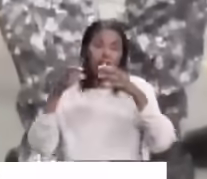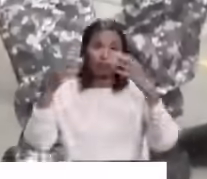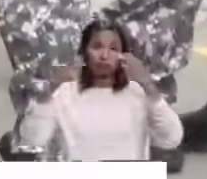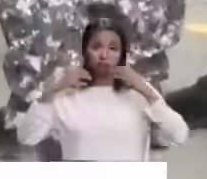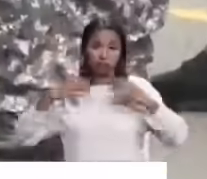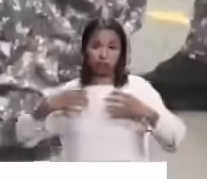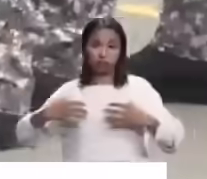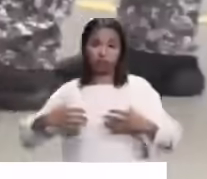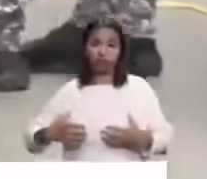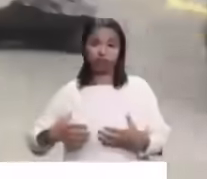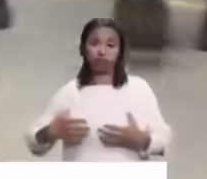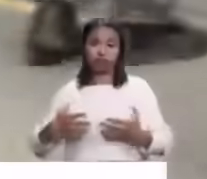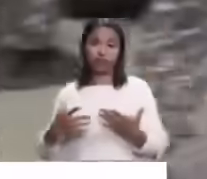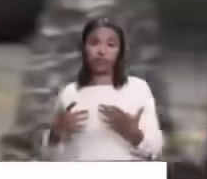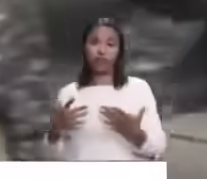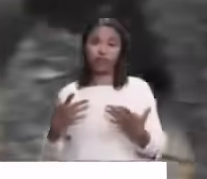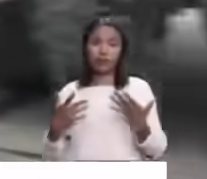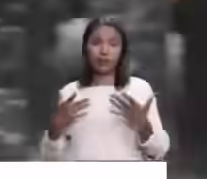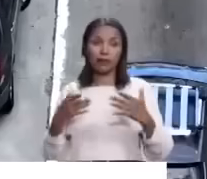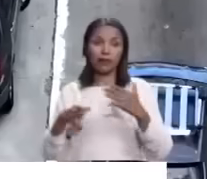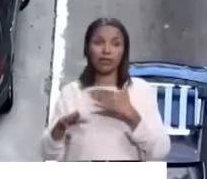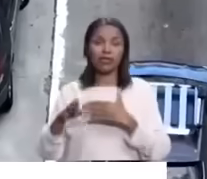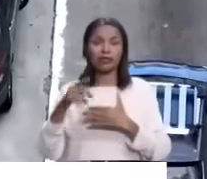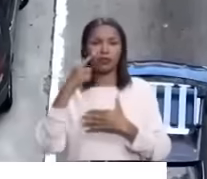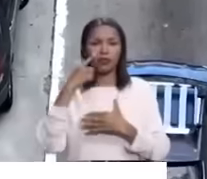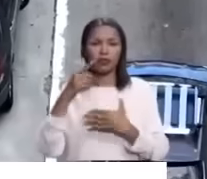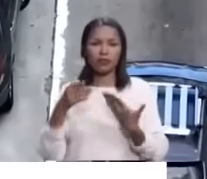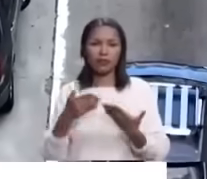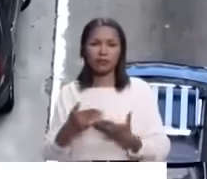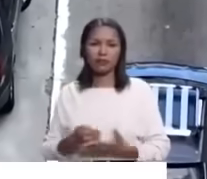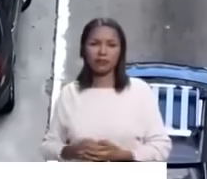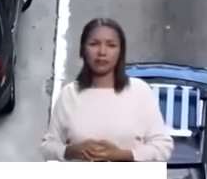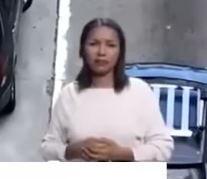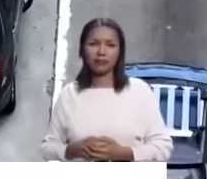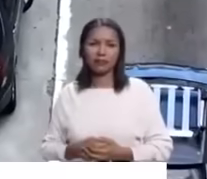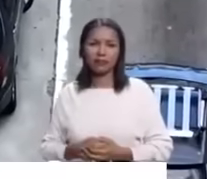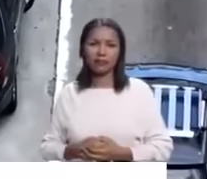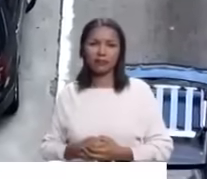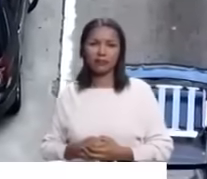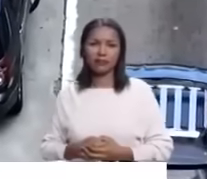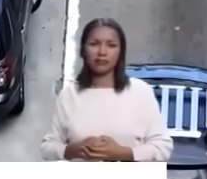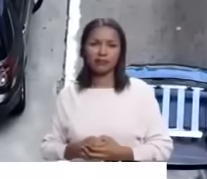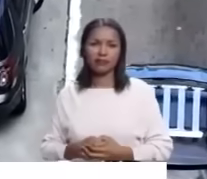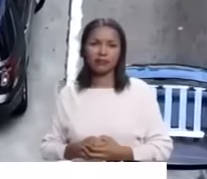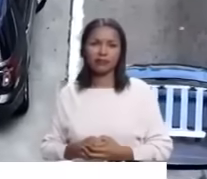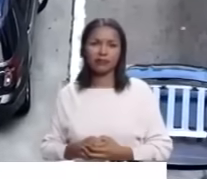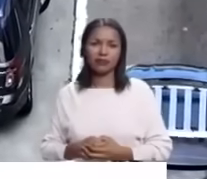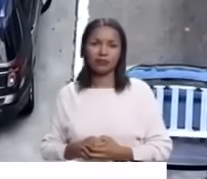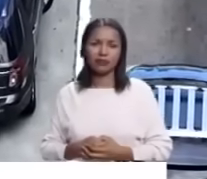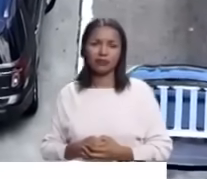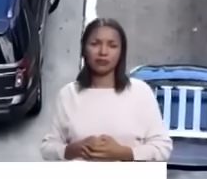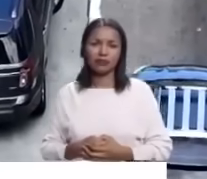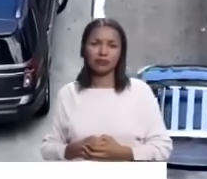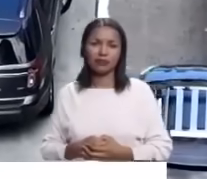para ingresar a el equipo. Vemos cómo en este momento